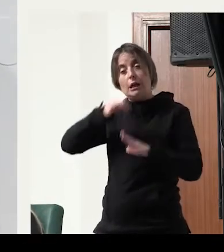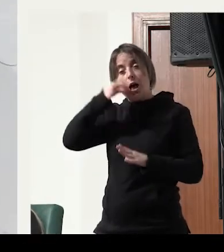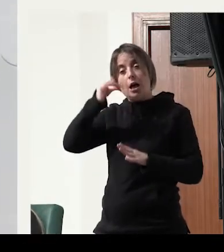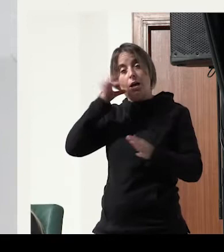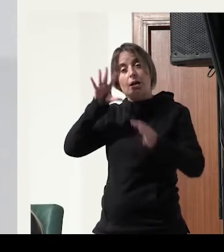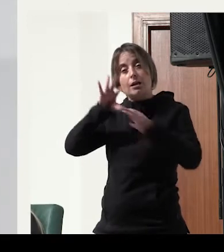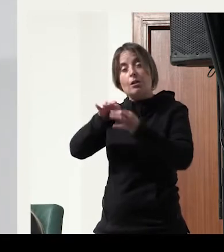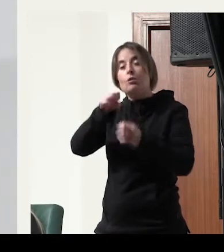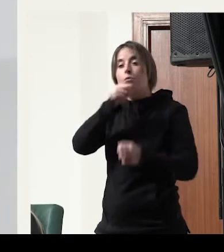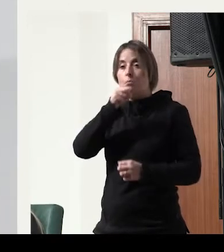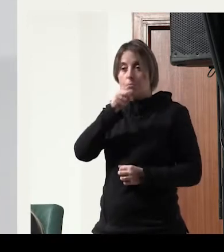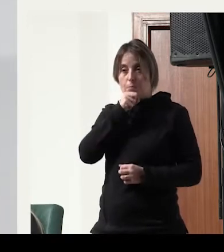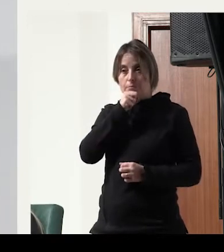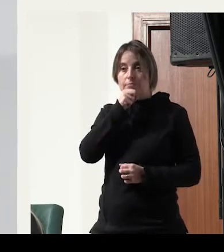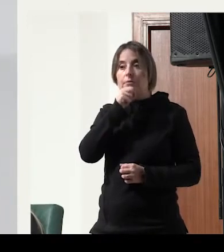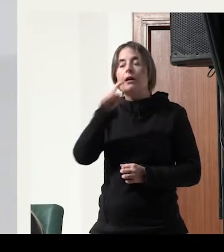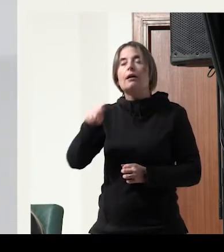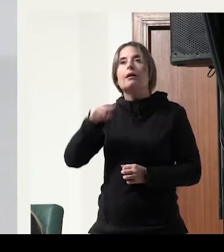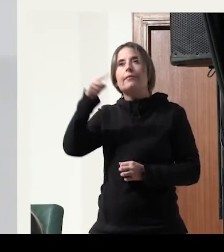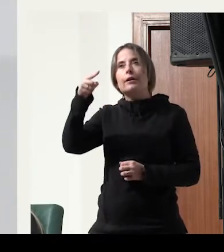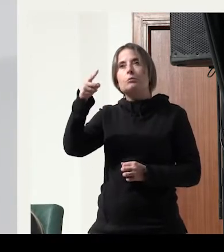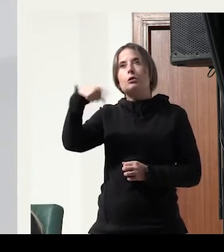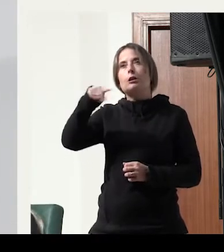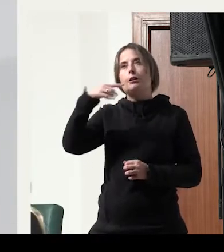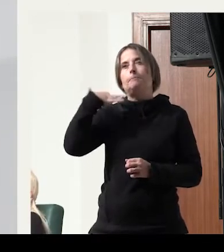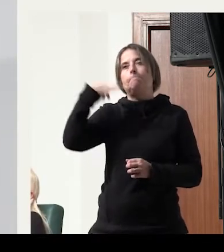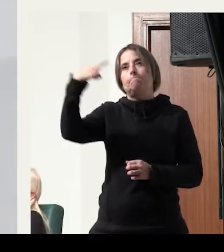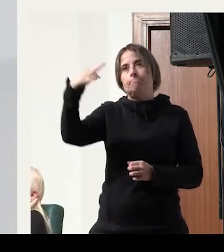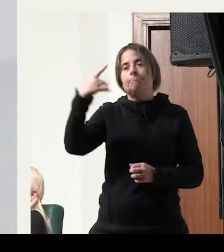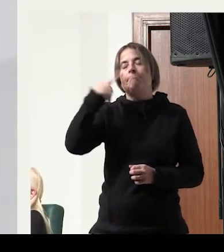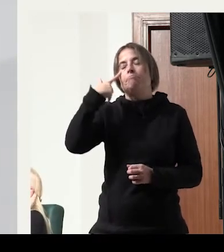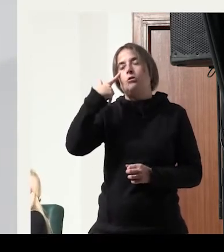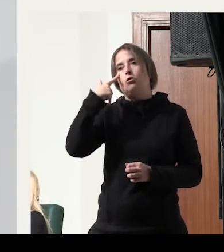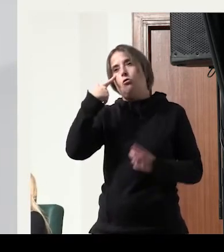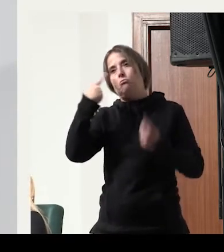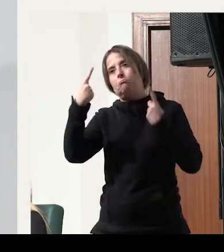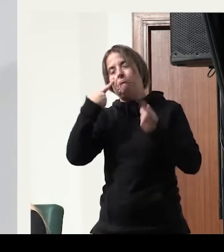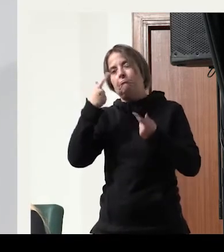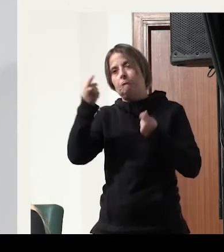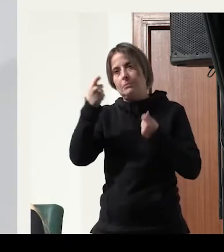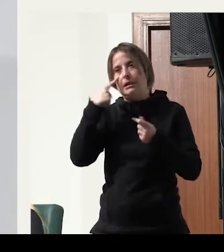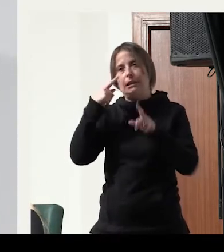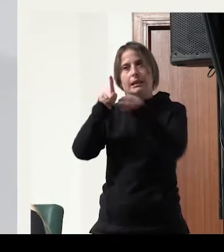lo cogerán, o sea que hay que estar un poco alertas, alertas y críticas.